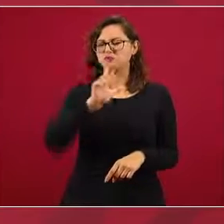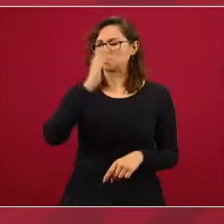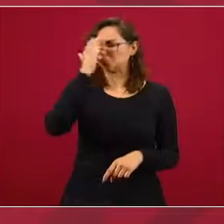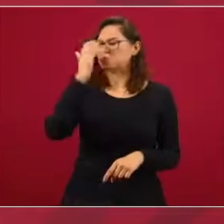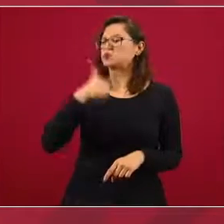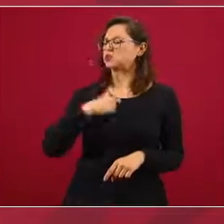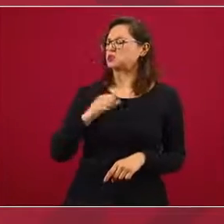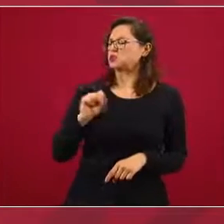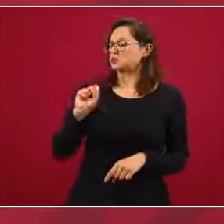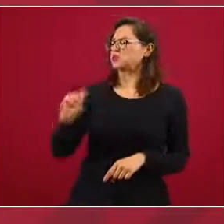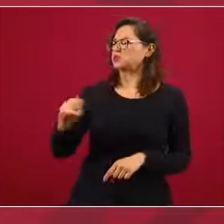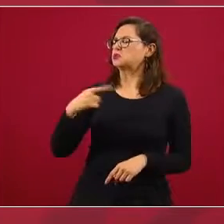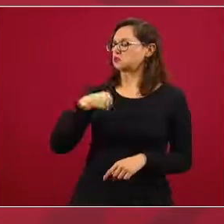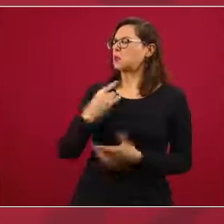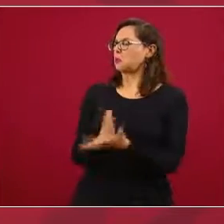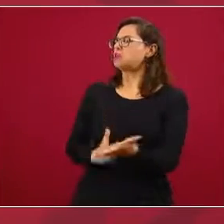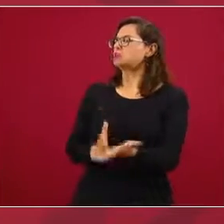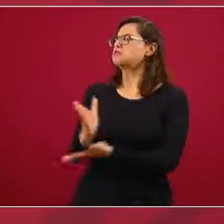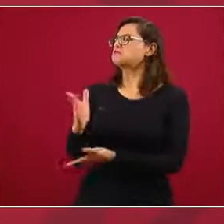Pero existe un video